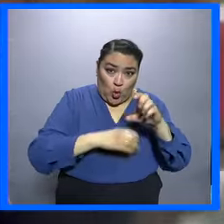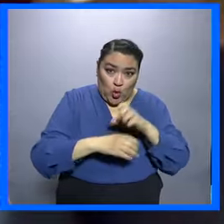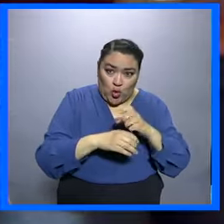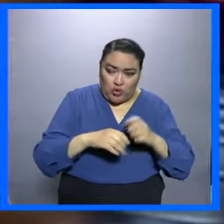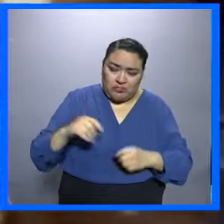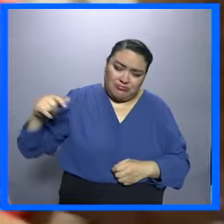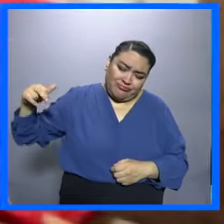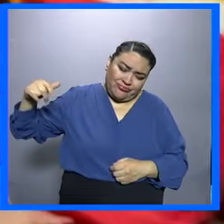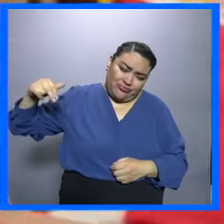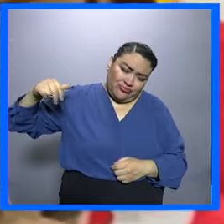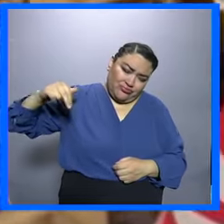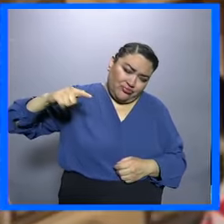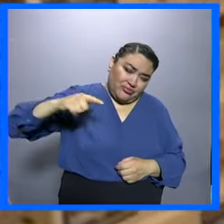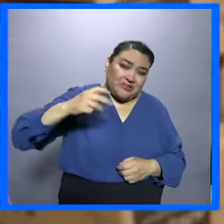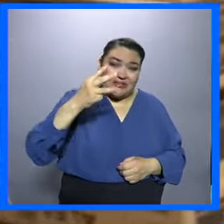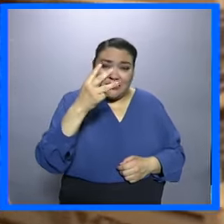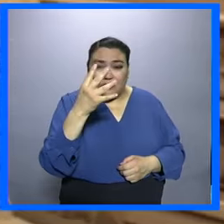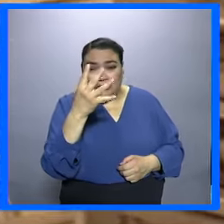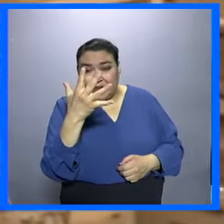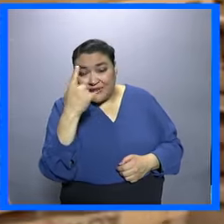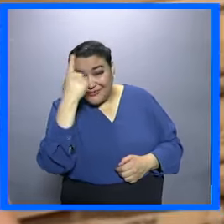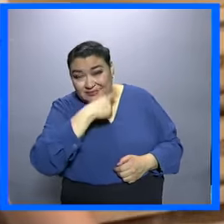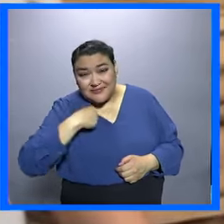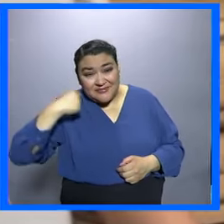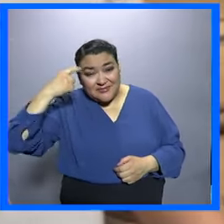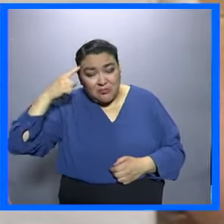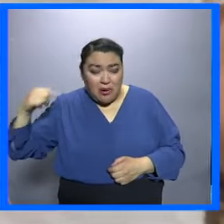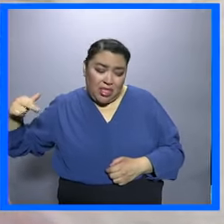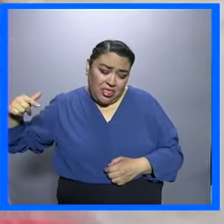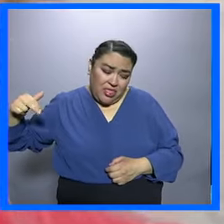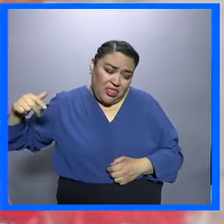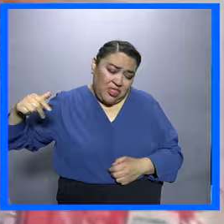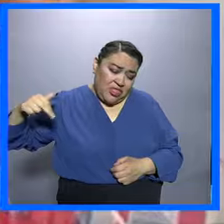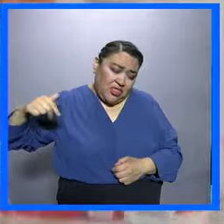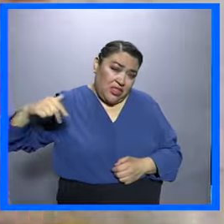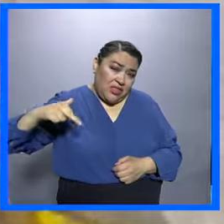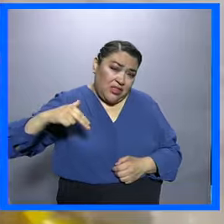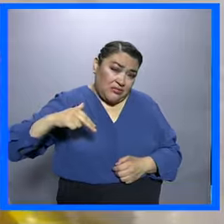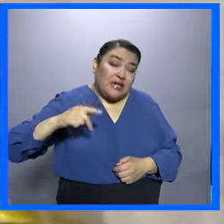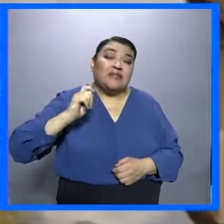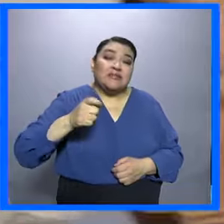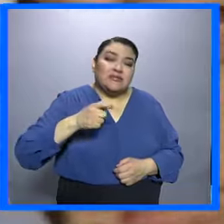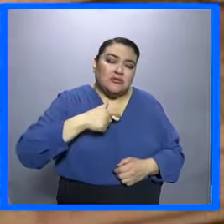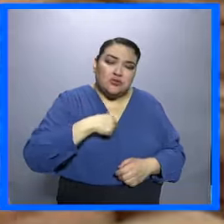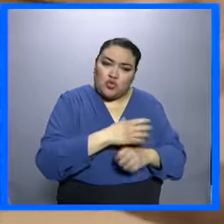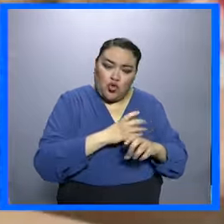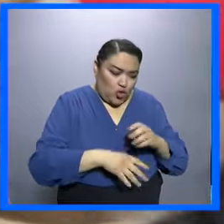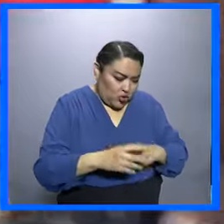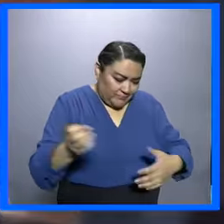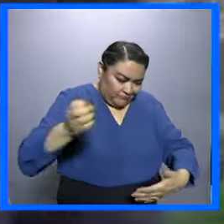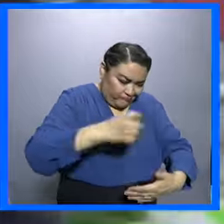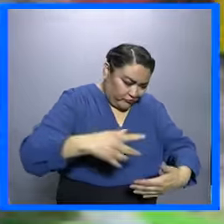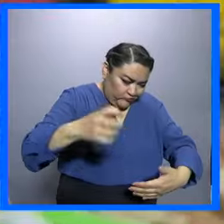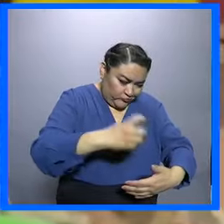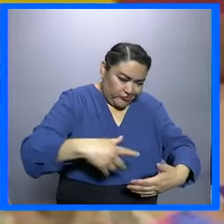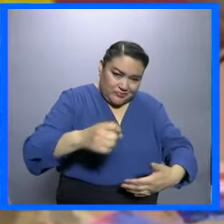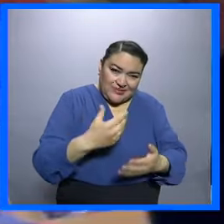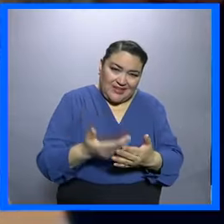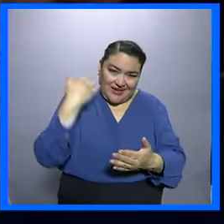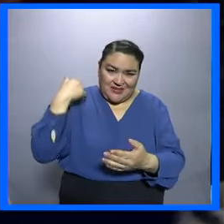caminan 3, 4, 5 horas para venir a traerlas. Entonces lo que procuramos hacer con los donativos que